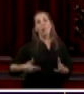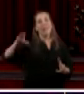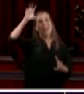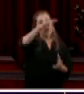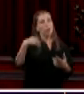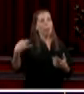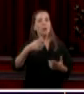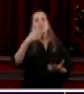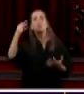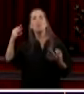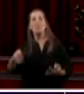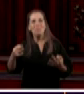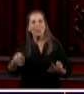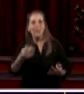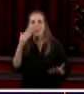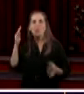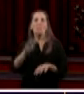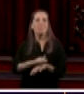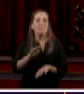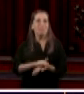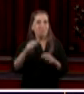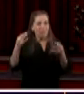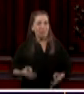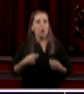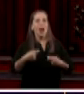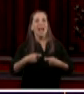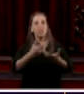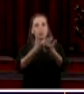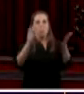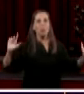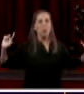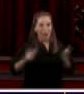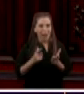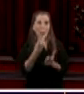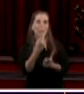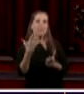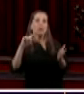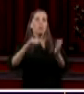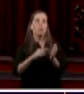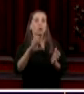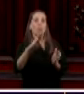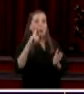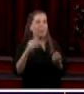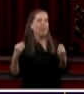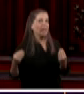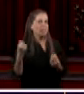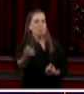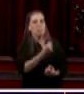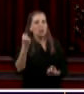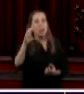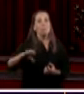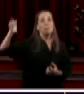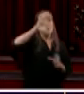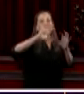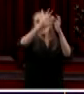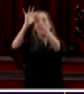no que es que inaugura una nueva etapa que es la etapa de no hay más recortes o sea el presupuesto